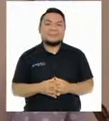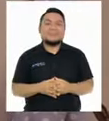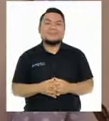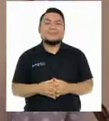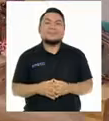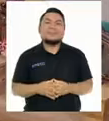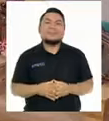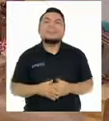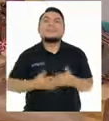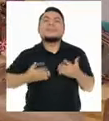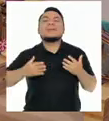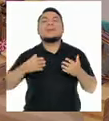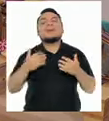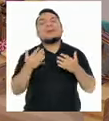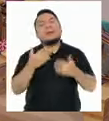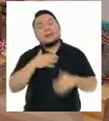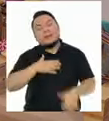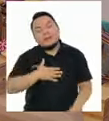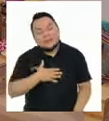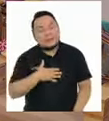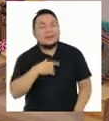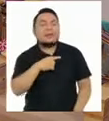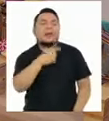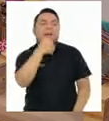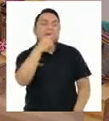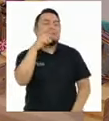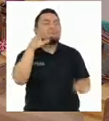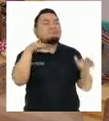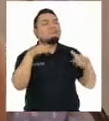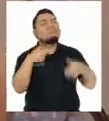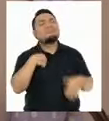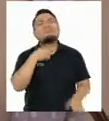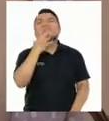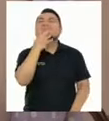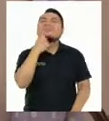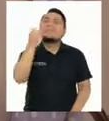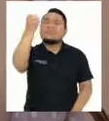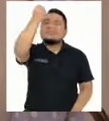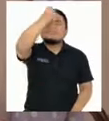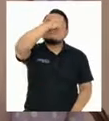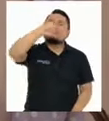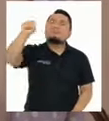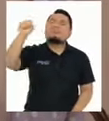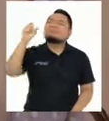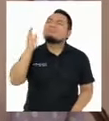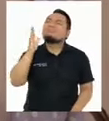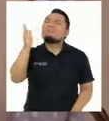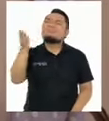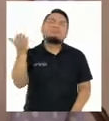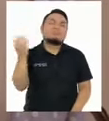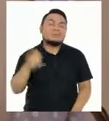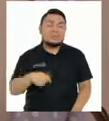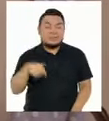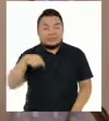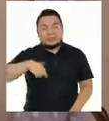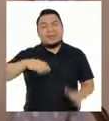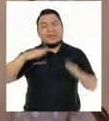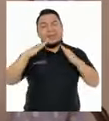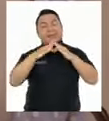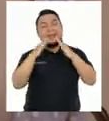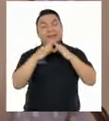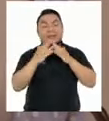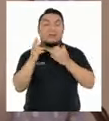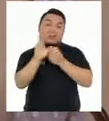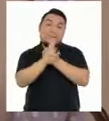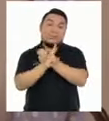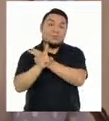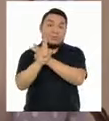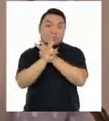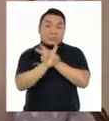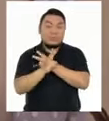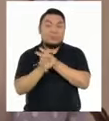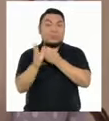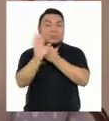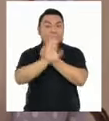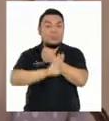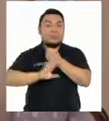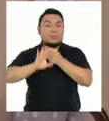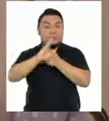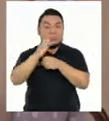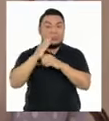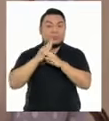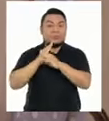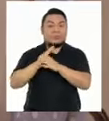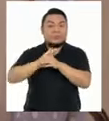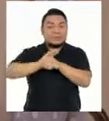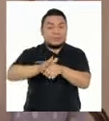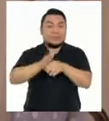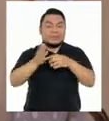Ay, Martina, cómo extraño viajar. Ahora que estamos más en casa para cuidarnos por el coronavirus, siento